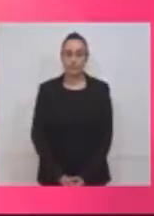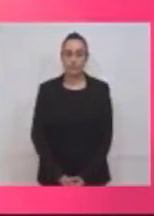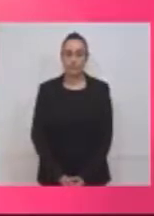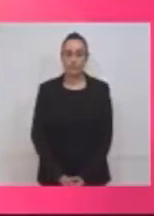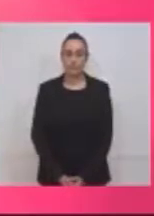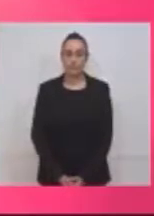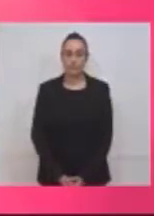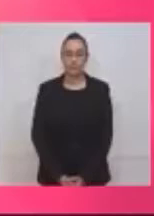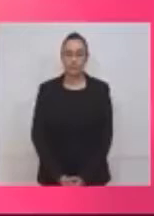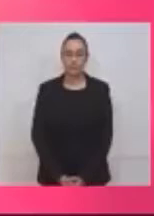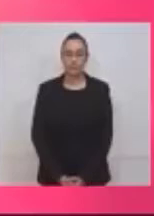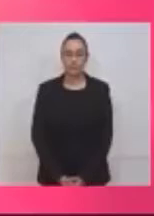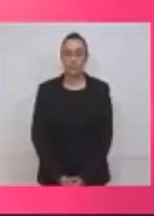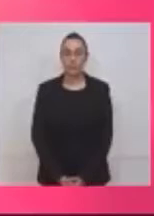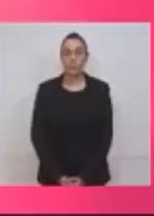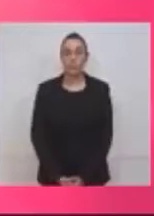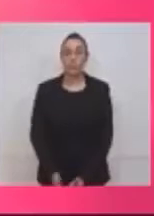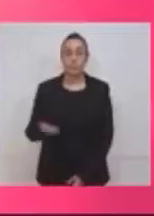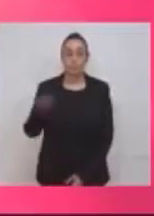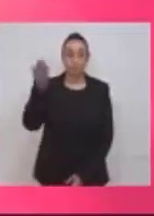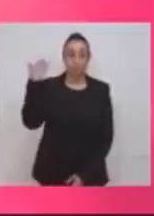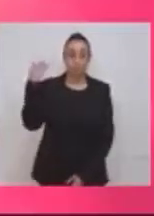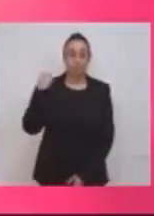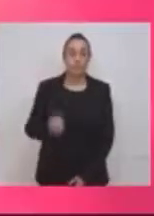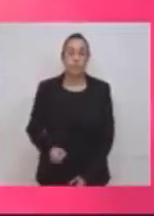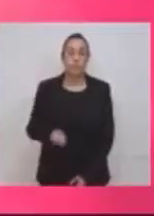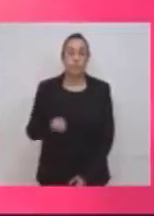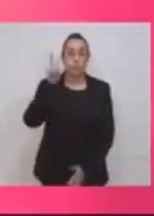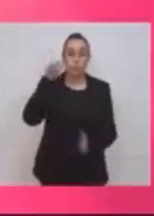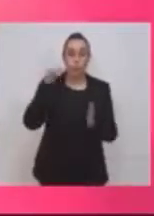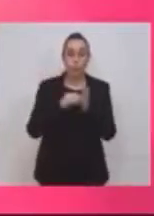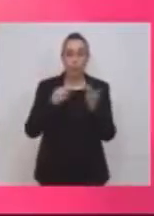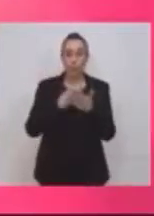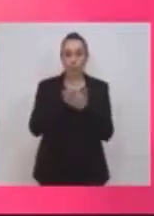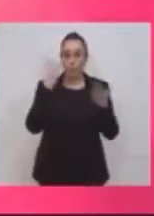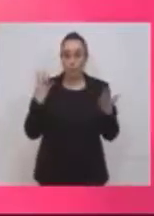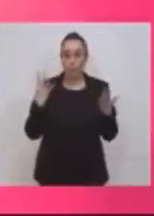Fue en 2019, sí. Porque fue antes de empezar el próximo año.